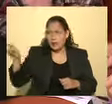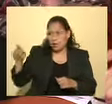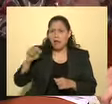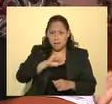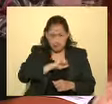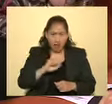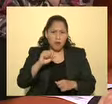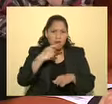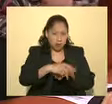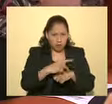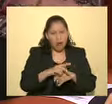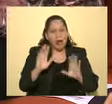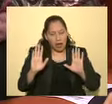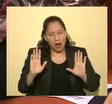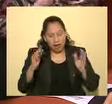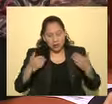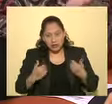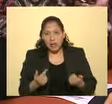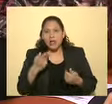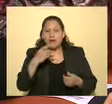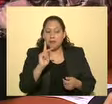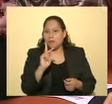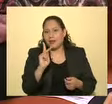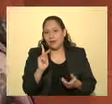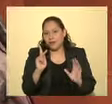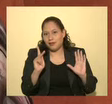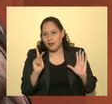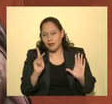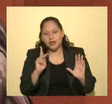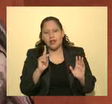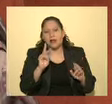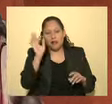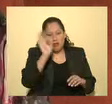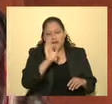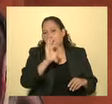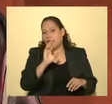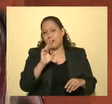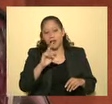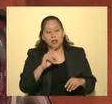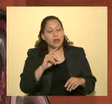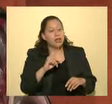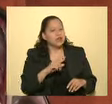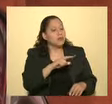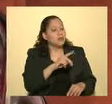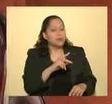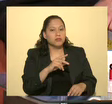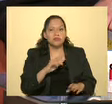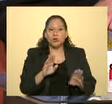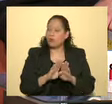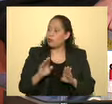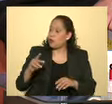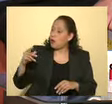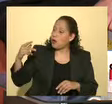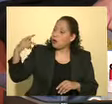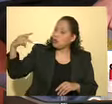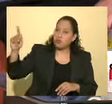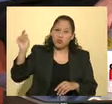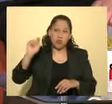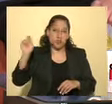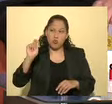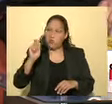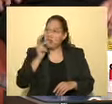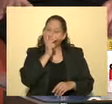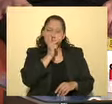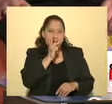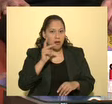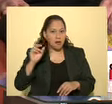sea de peligro, implique un riesgo. Uh-huh. Pero Dios, también, ¿cómo es tan recurrente esto? Es que yo no quiero que conviva con la novia del papá o con la